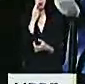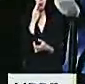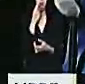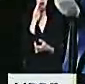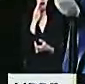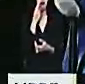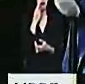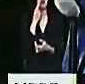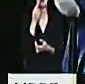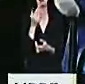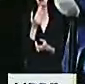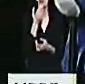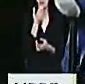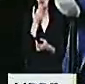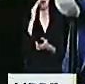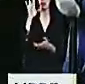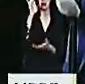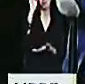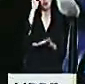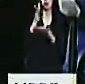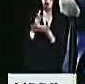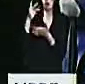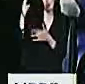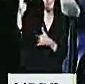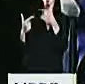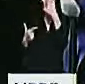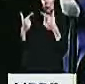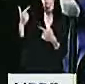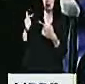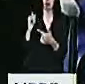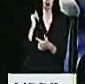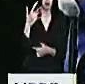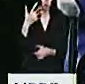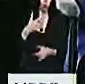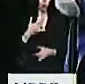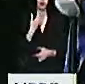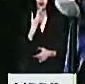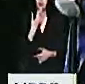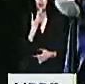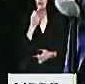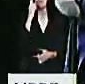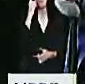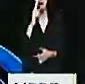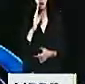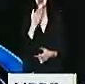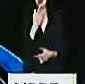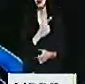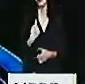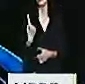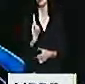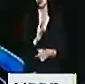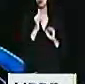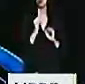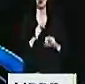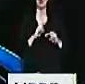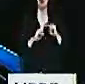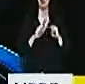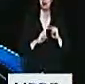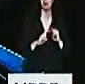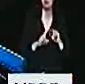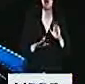no le quita peso a las decisiones que pueden tener la política, decisiones de fondo, pero creo que también hay mucho que podemos hacer y de repente